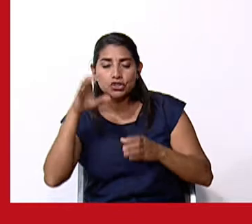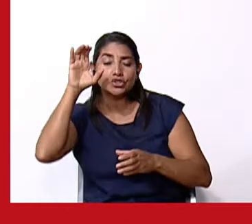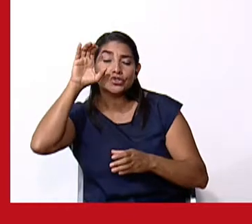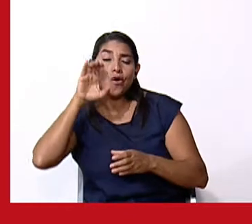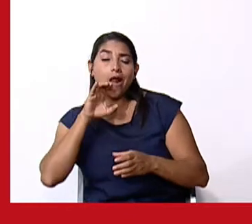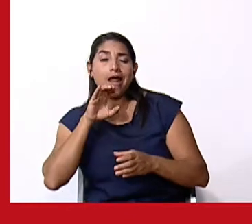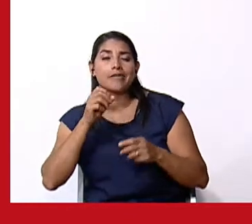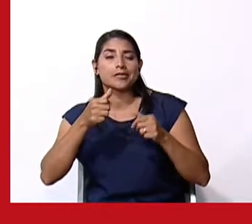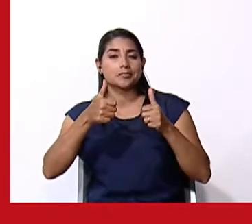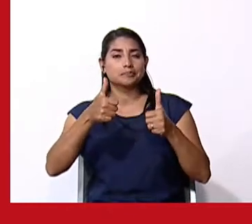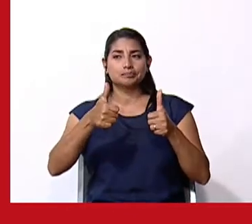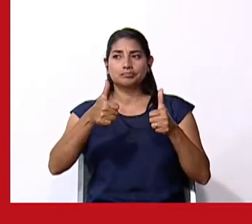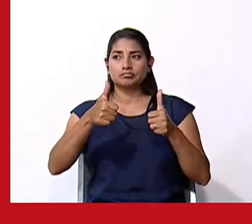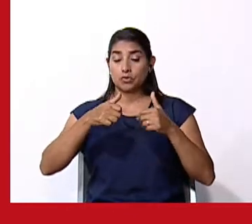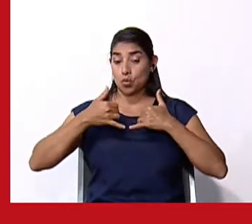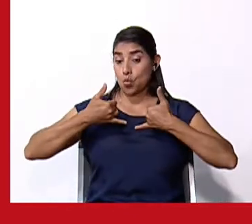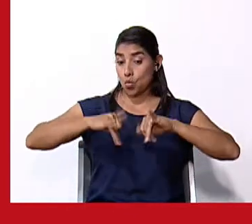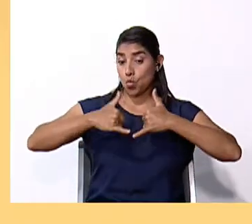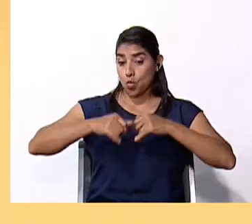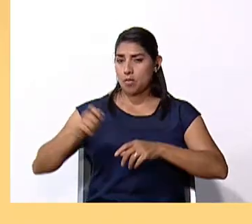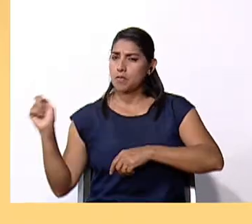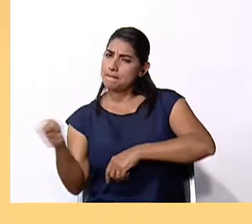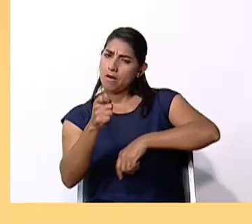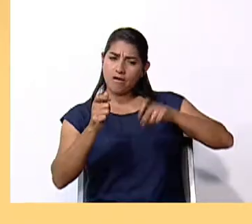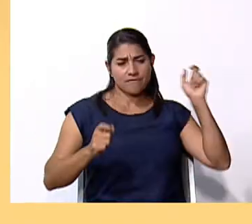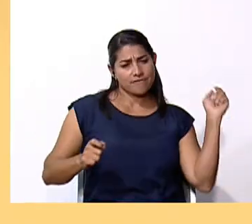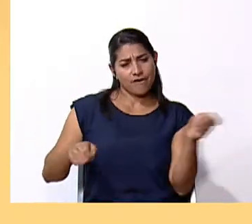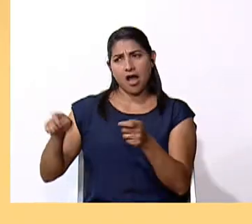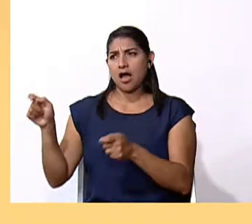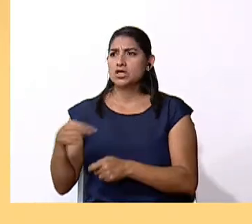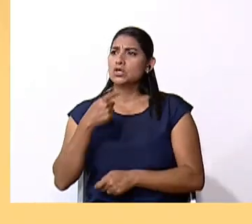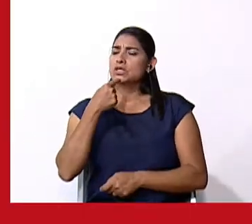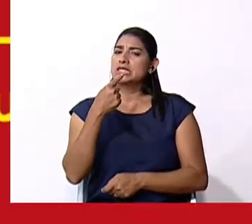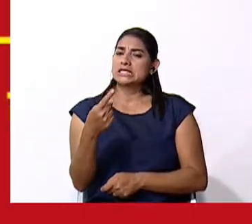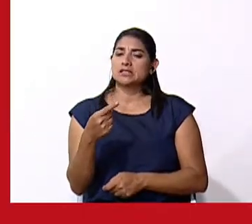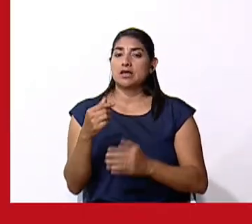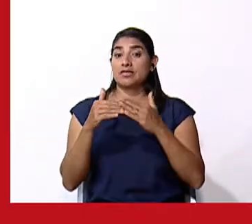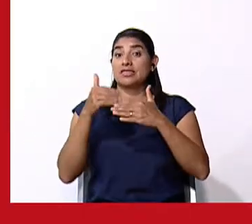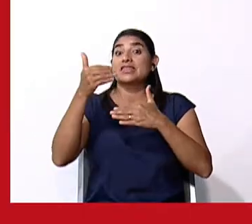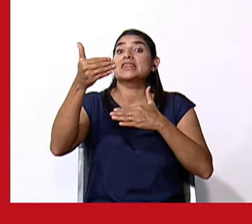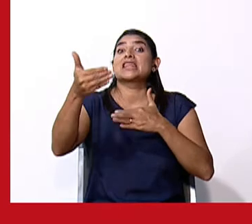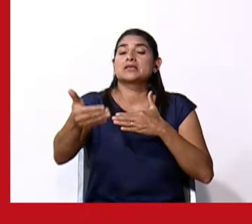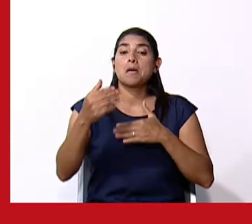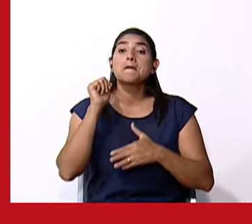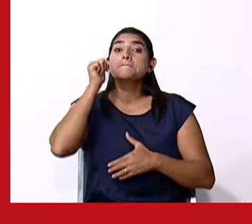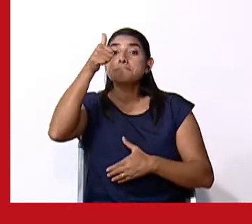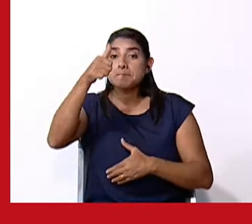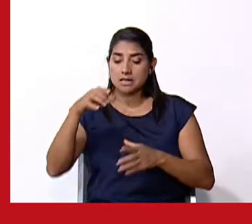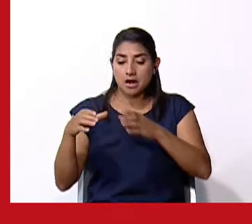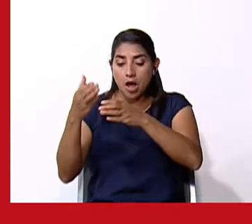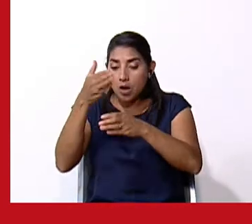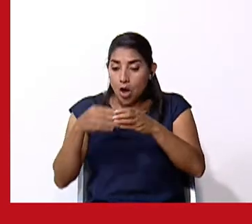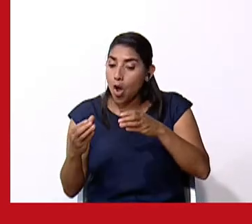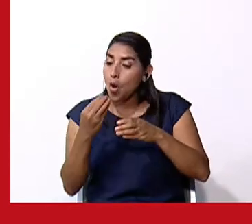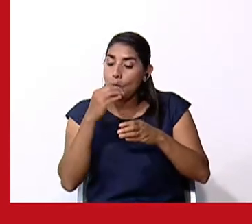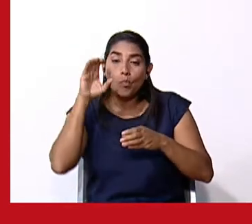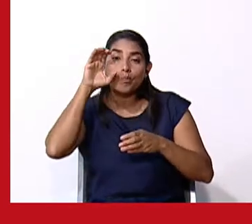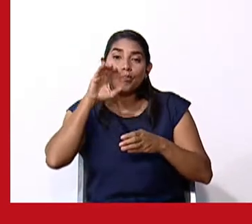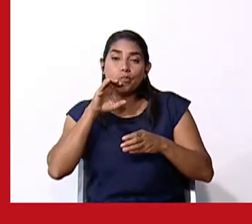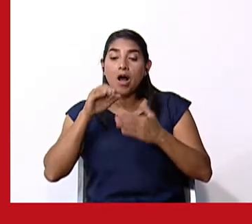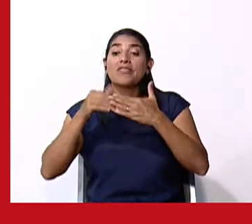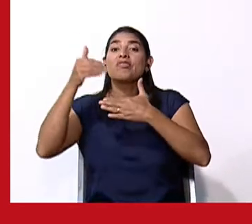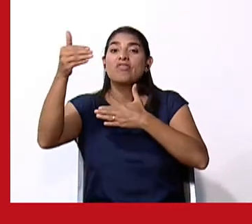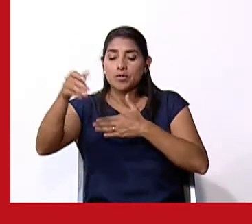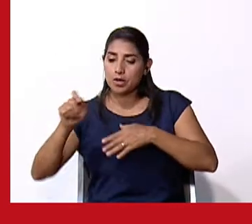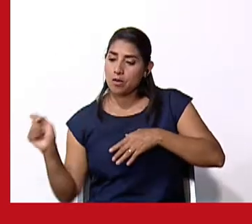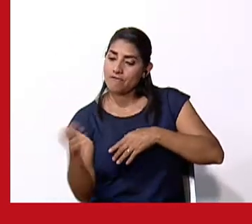chocolate. Que juguemos al tenis. Yo completaría con después. Mañana comeremos pastel de chocolate,